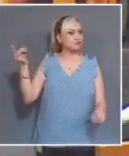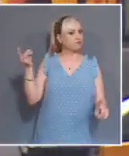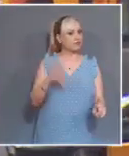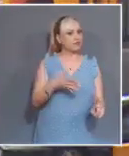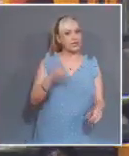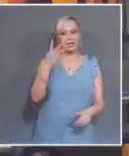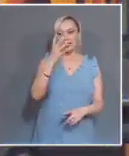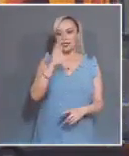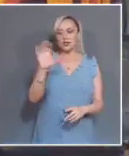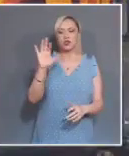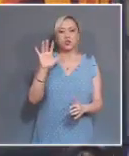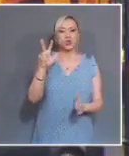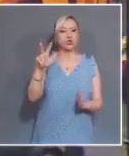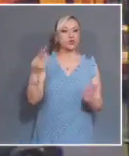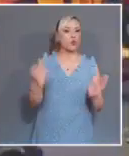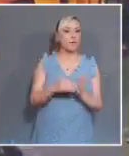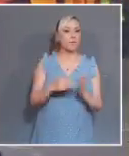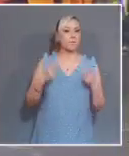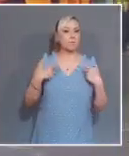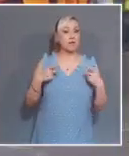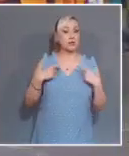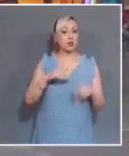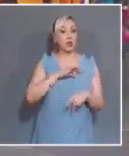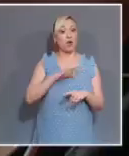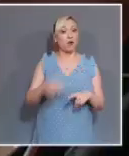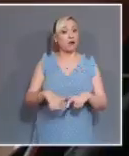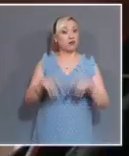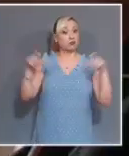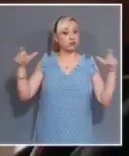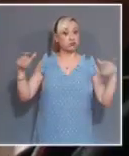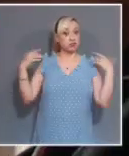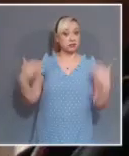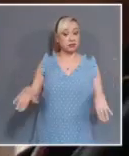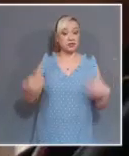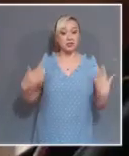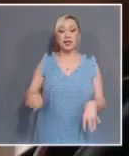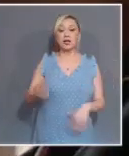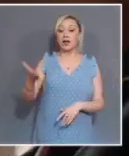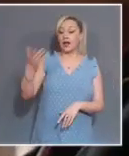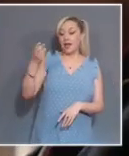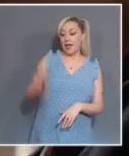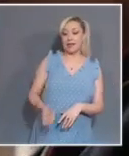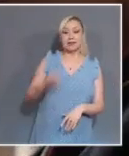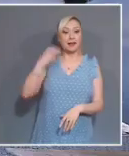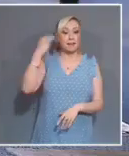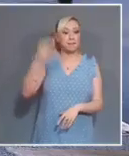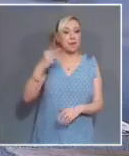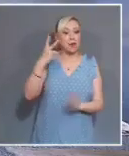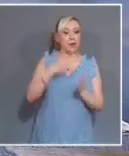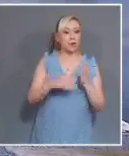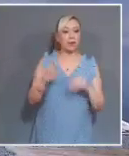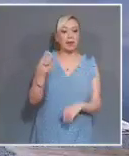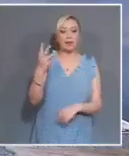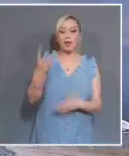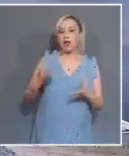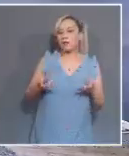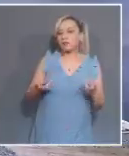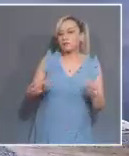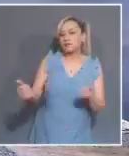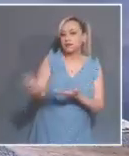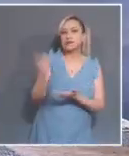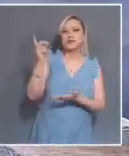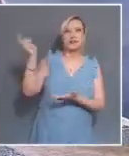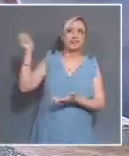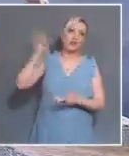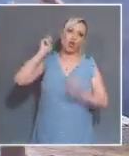358,000 personas. En marzo de 2023, el gasto total de los ciudadanos internacionales se